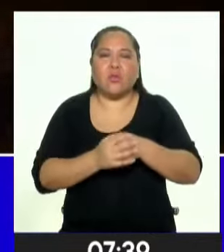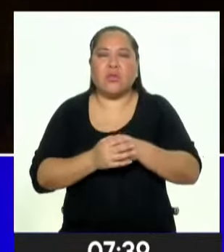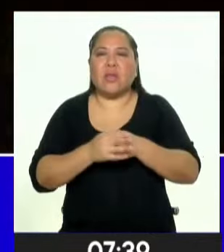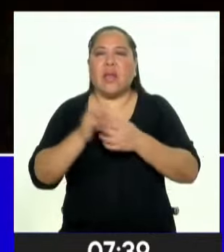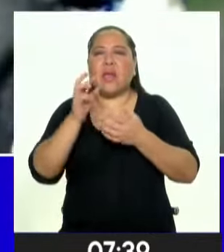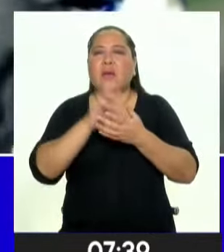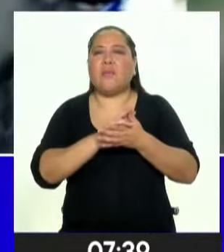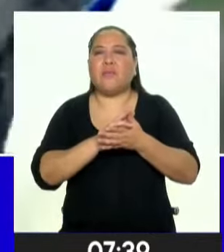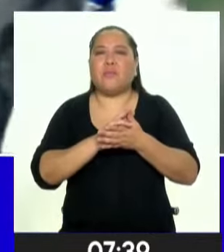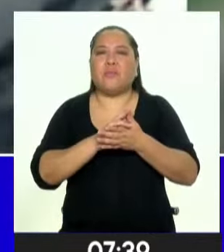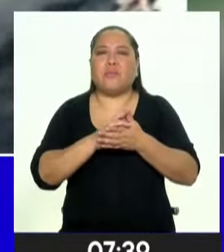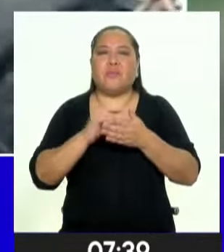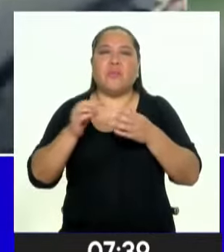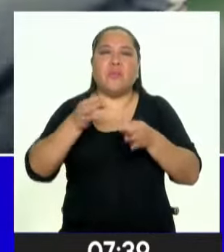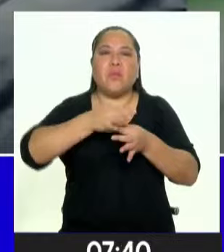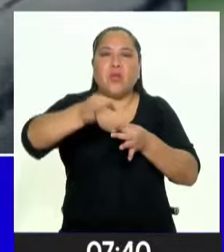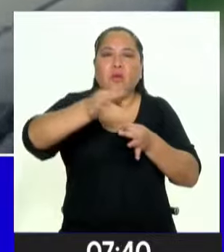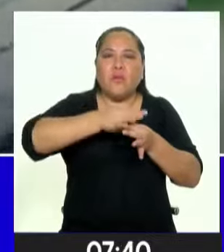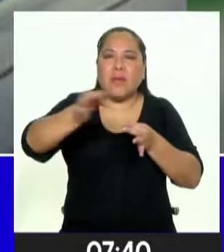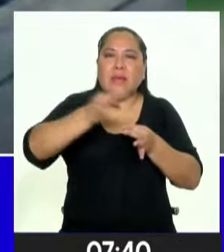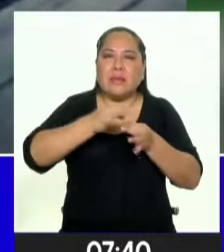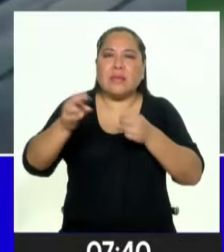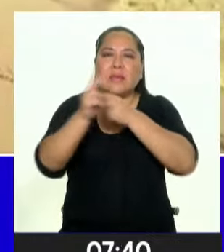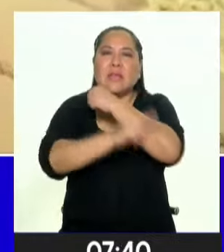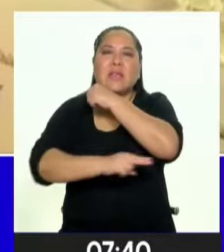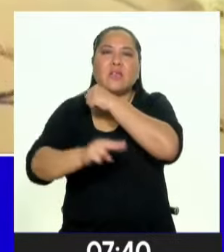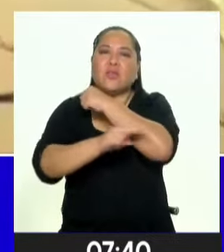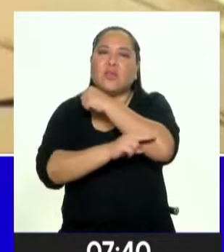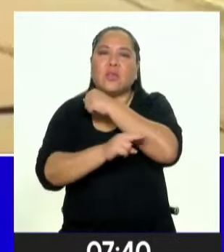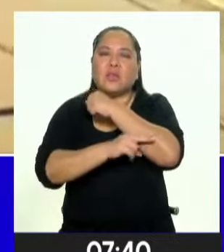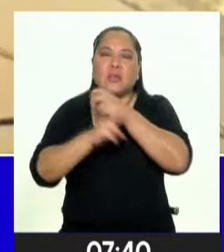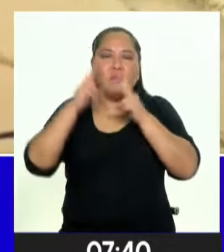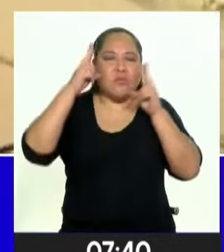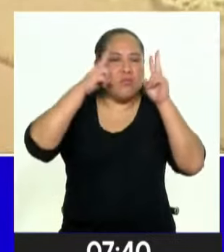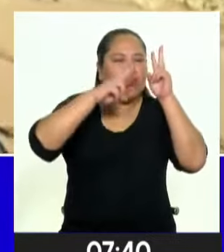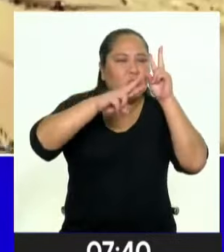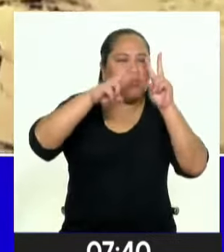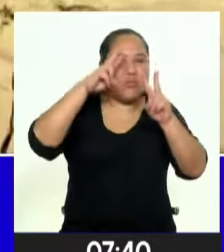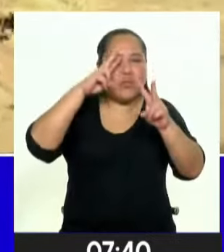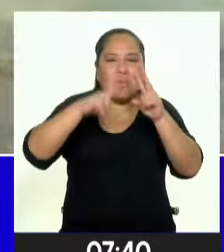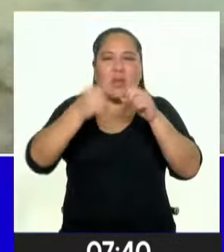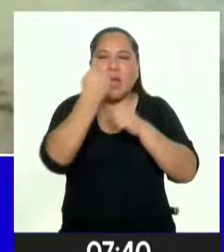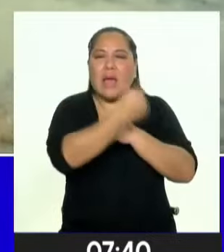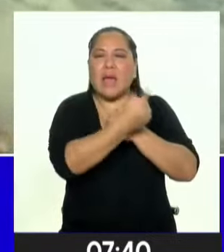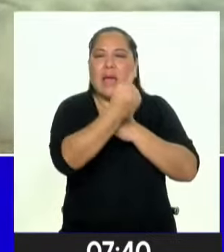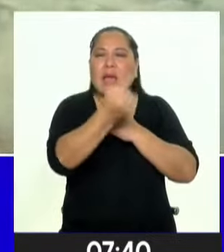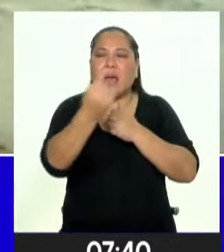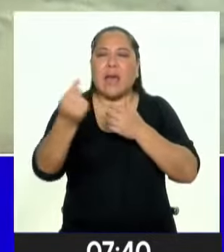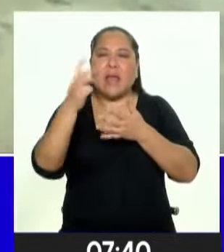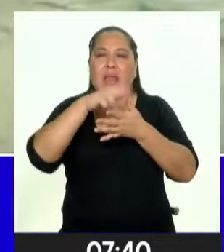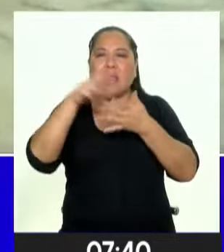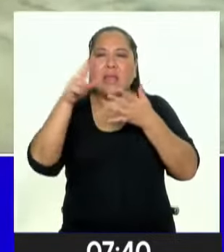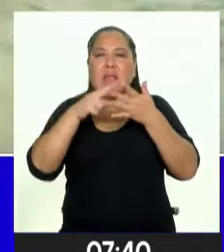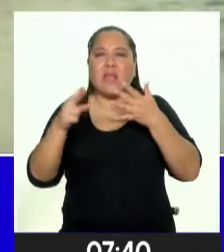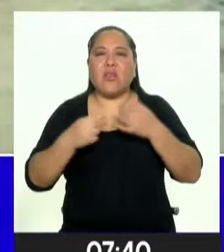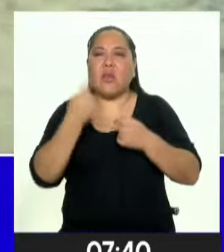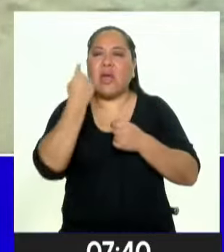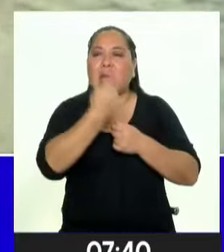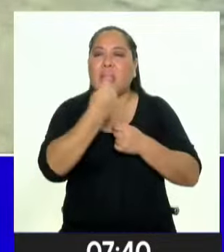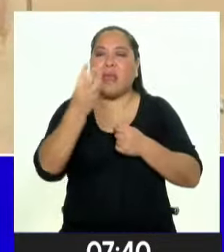de la descentralizada y lo que se ha hecho es un mapeo se ha hecho un mapeo por región cada ministro encargado